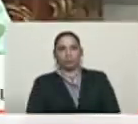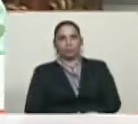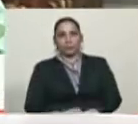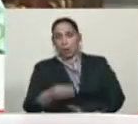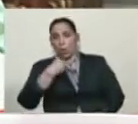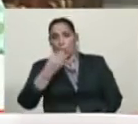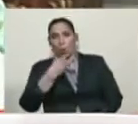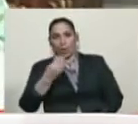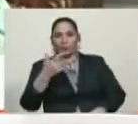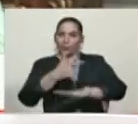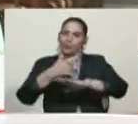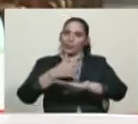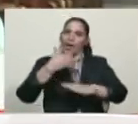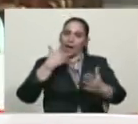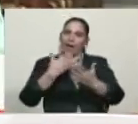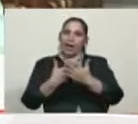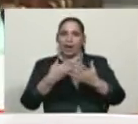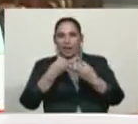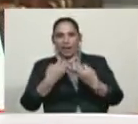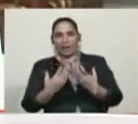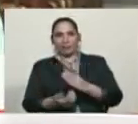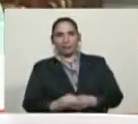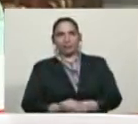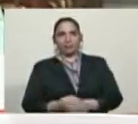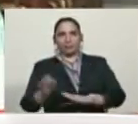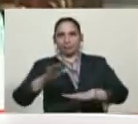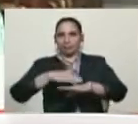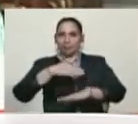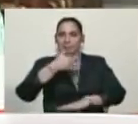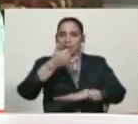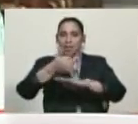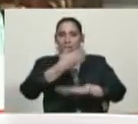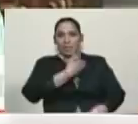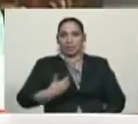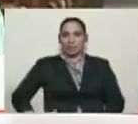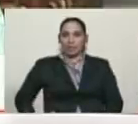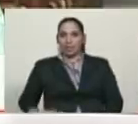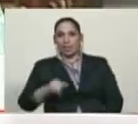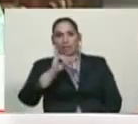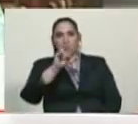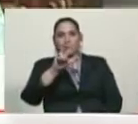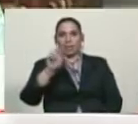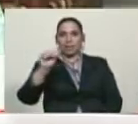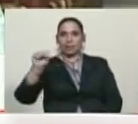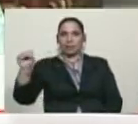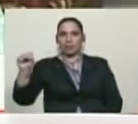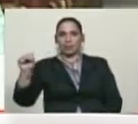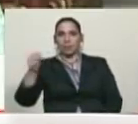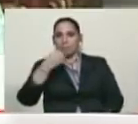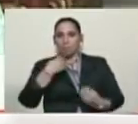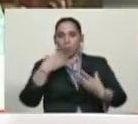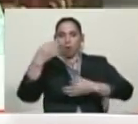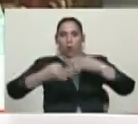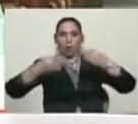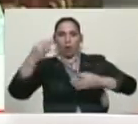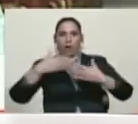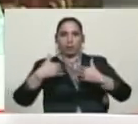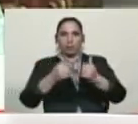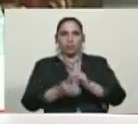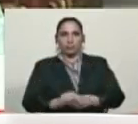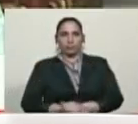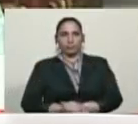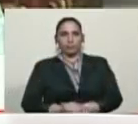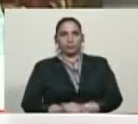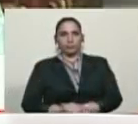muy bien doctora magaly gutiérrez presidenta del instituto venezolano de los seguros sociales buenas jornadas de salud